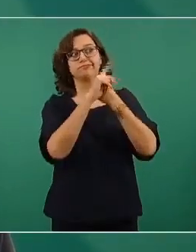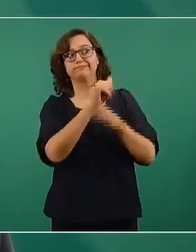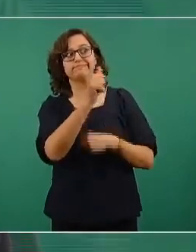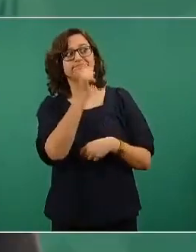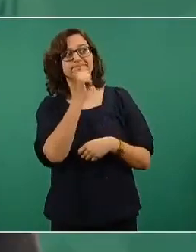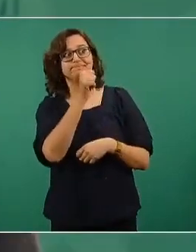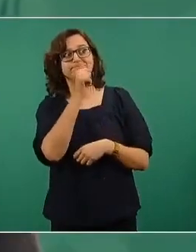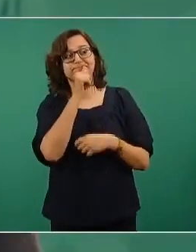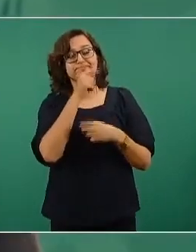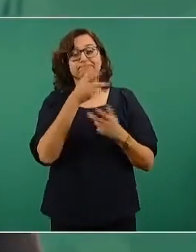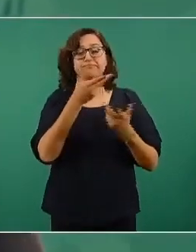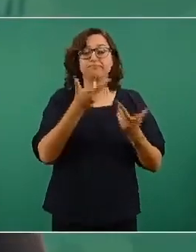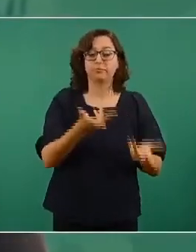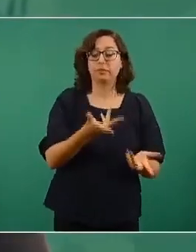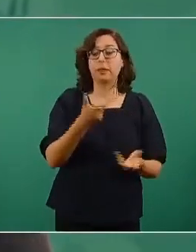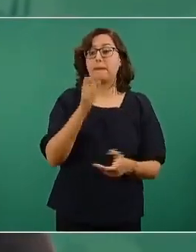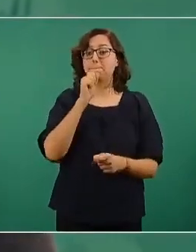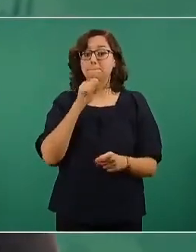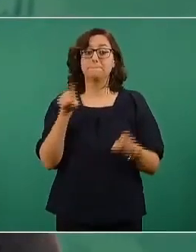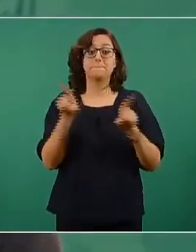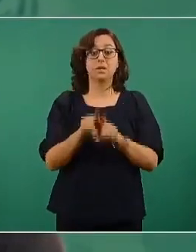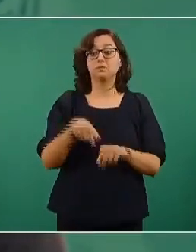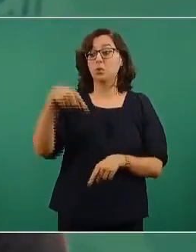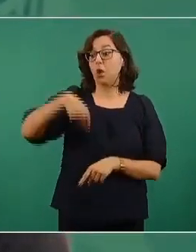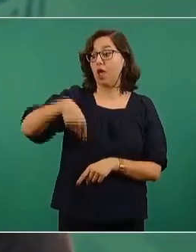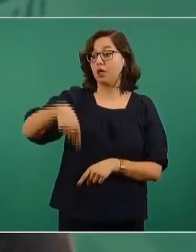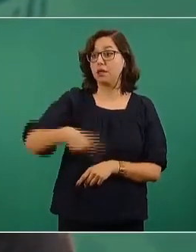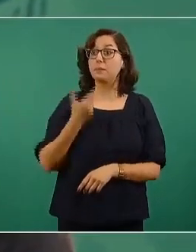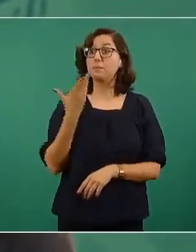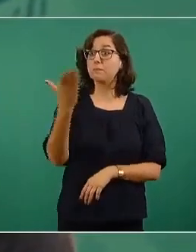no fue lo mismo de siempre.